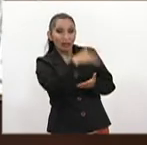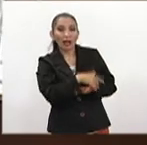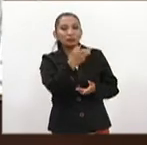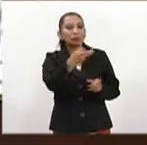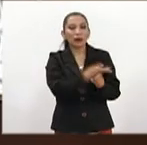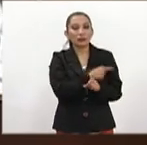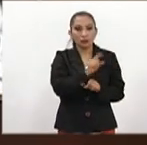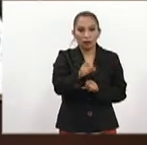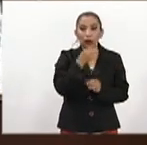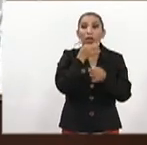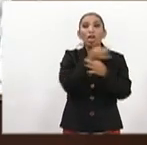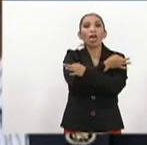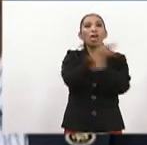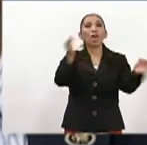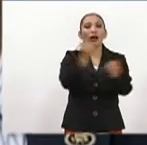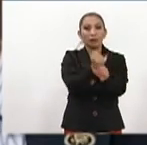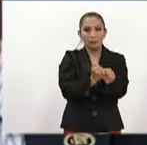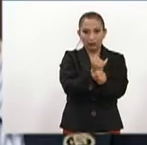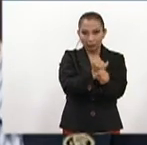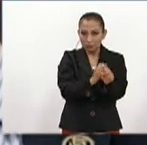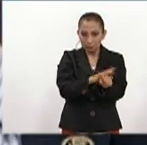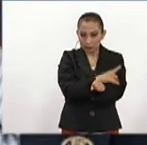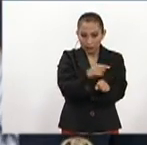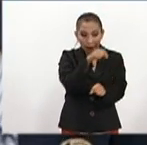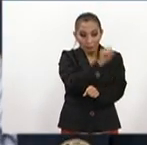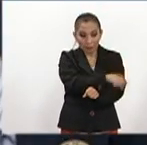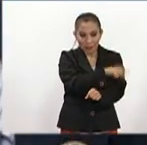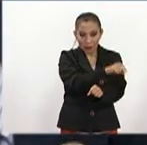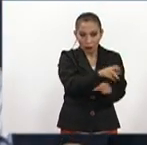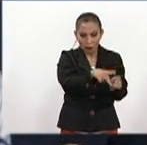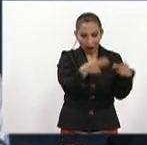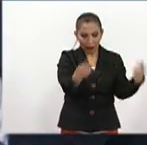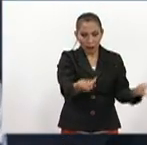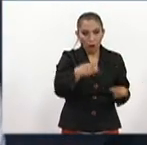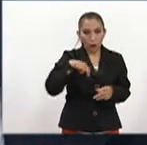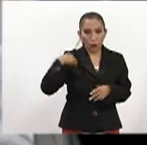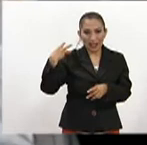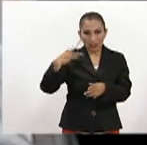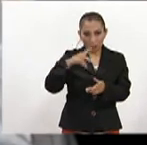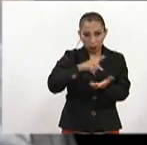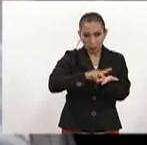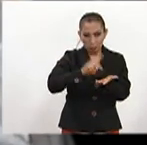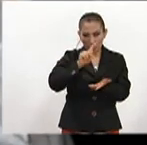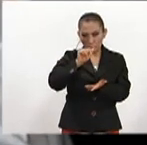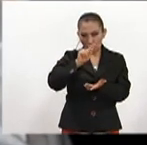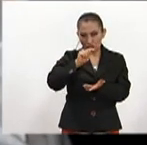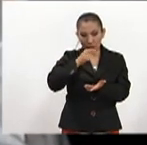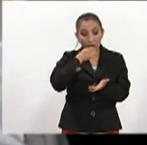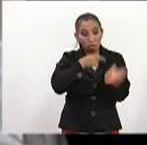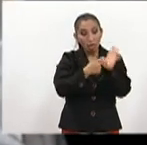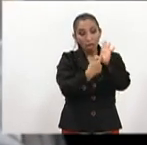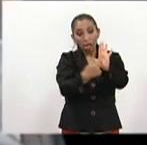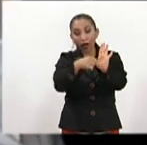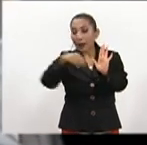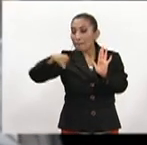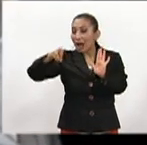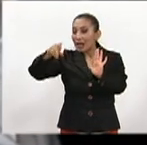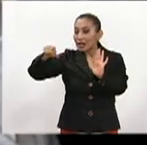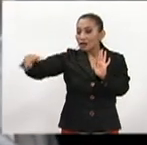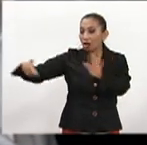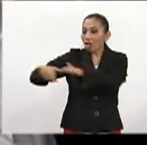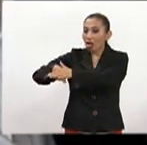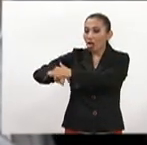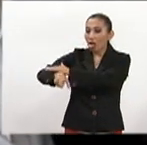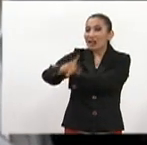esto ocurrió tras la difusión de una investigación por parte del diario The Washington Post, en la que se reveló que Marino recibió